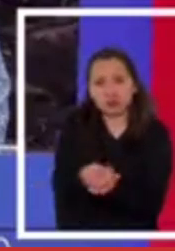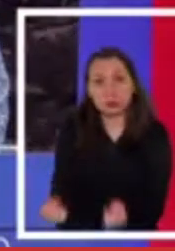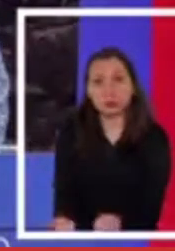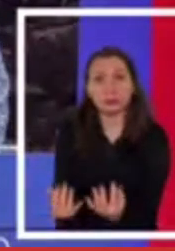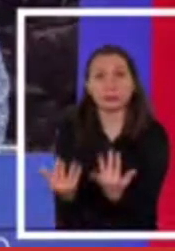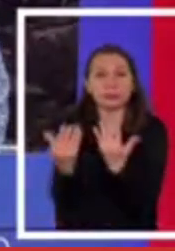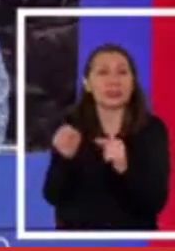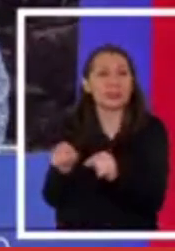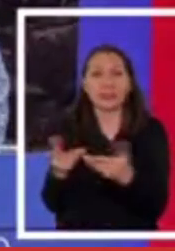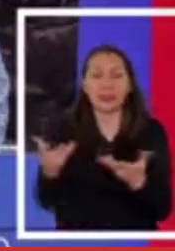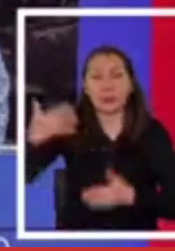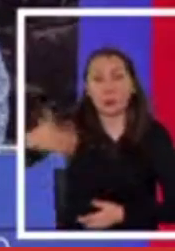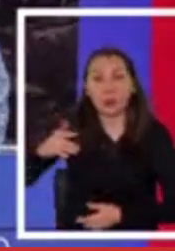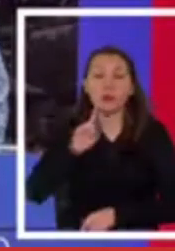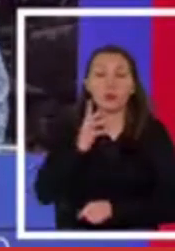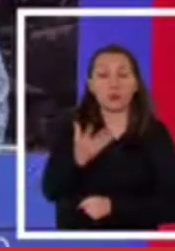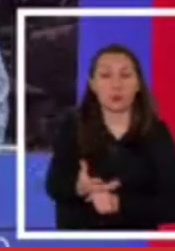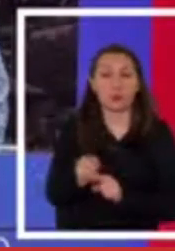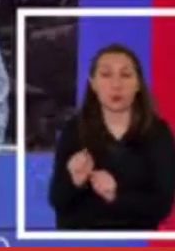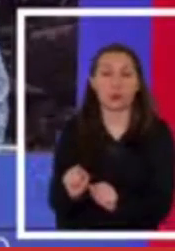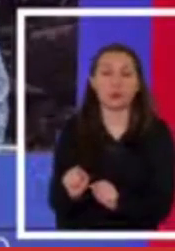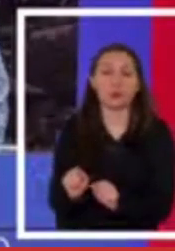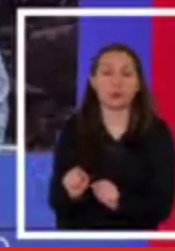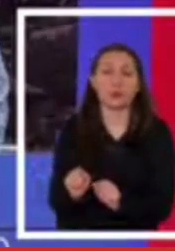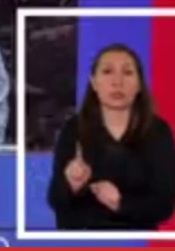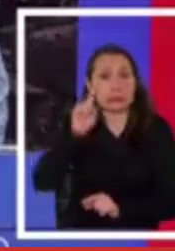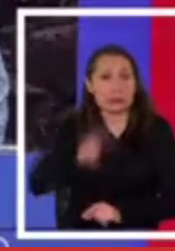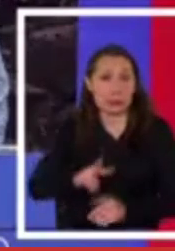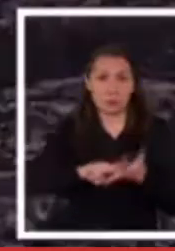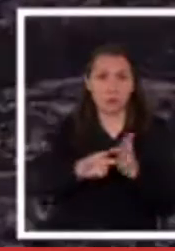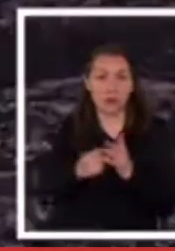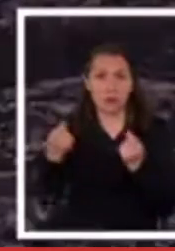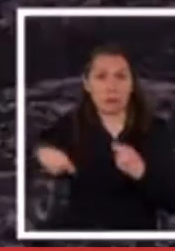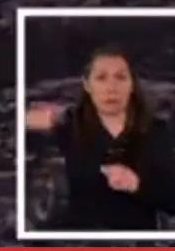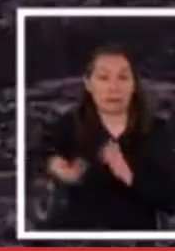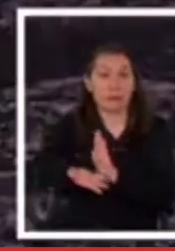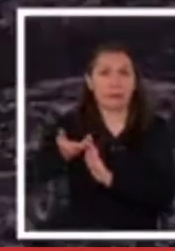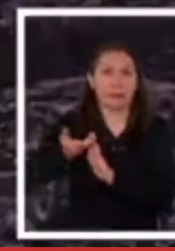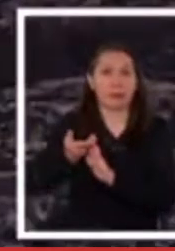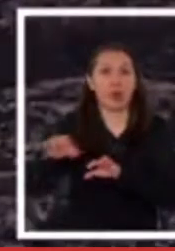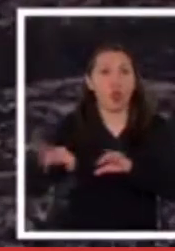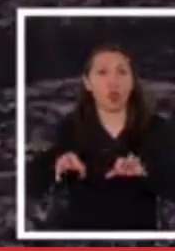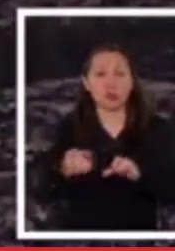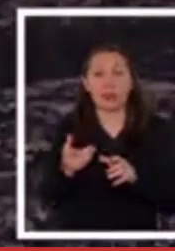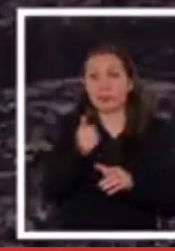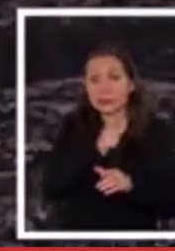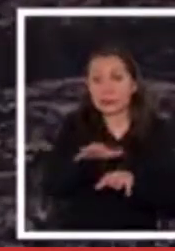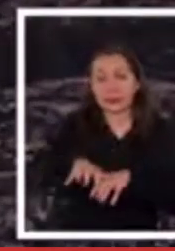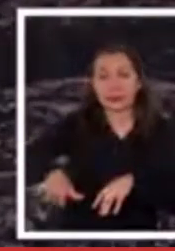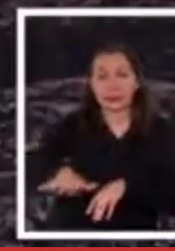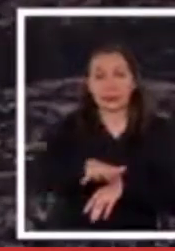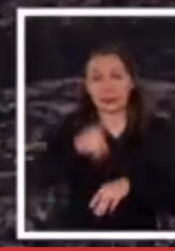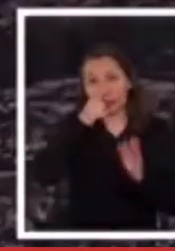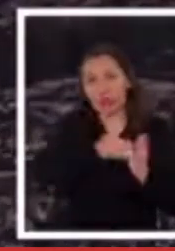para tener no tengamos dificultades de precio con productos muy relevantes en